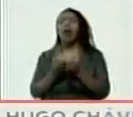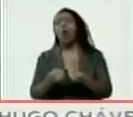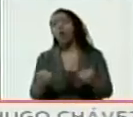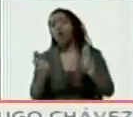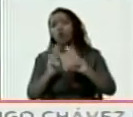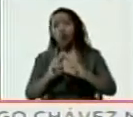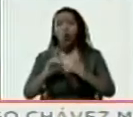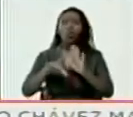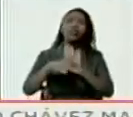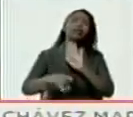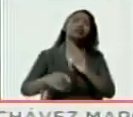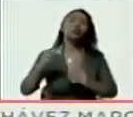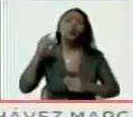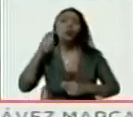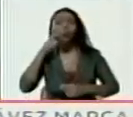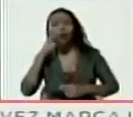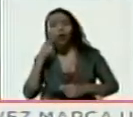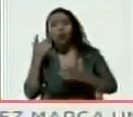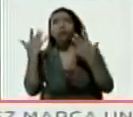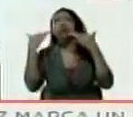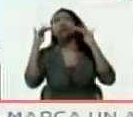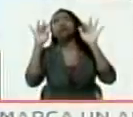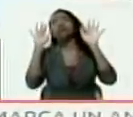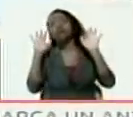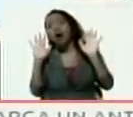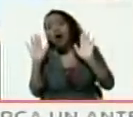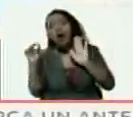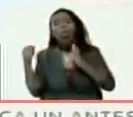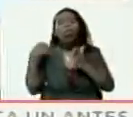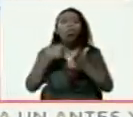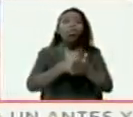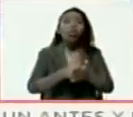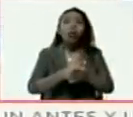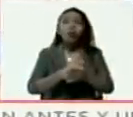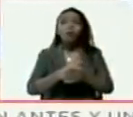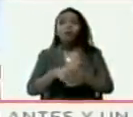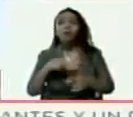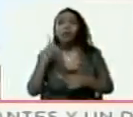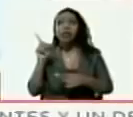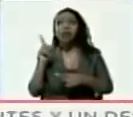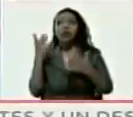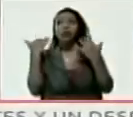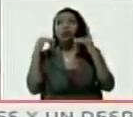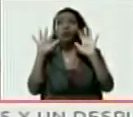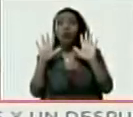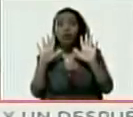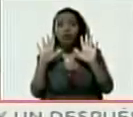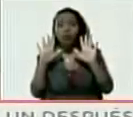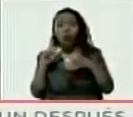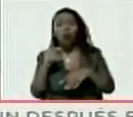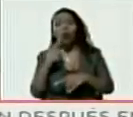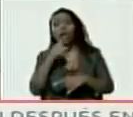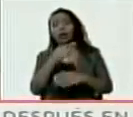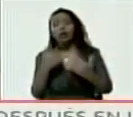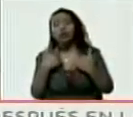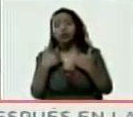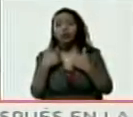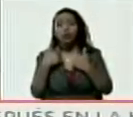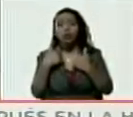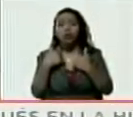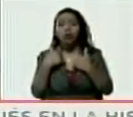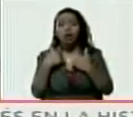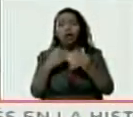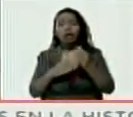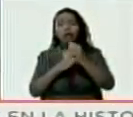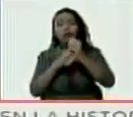para los Derechos Humanos el supuesto atentado, Europa Press, el supuesto atentado sufrido por el líder